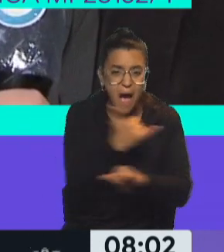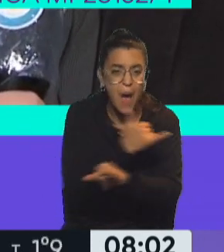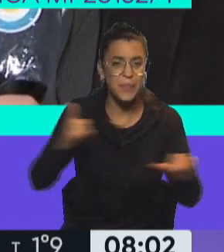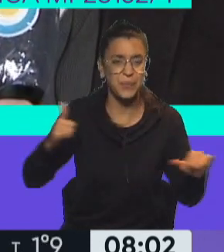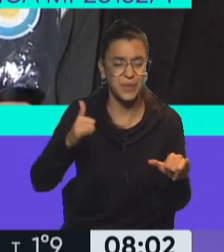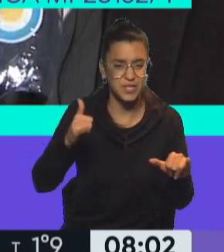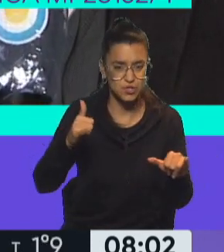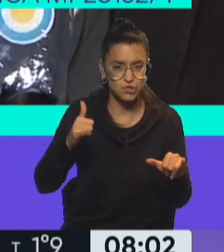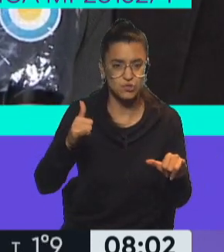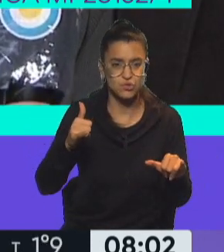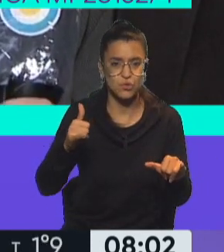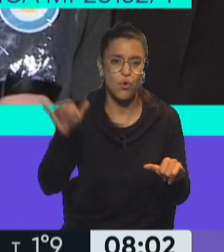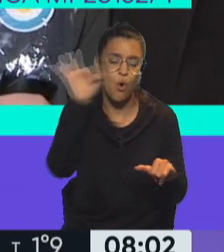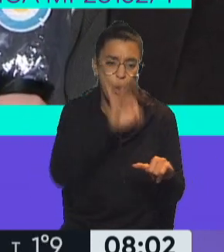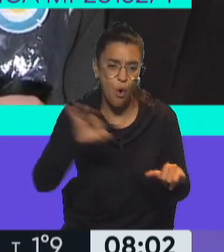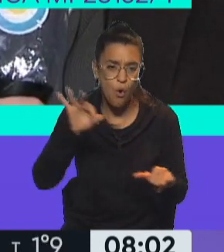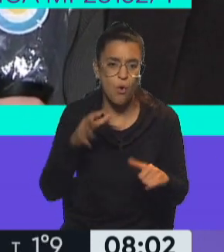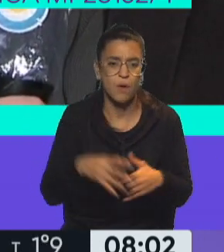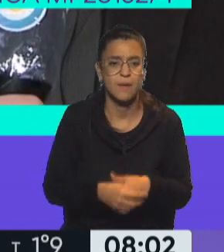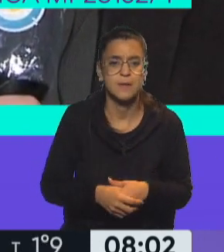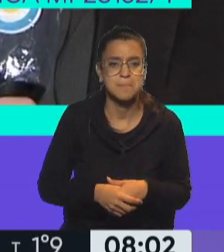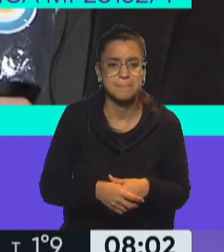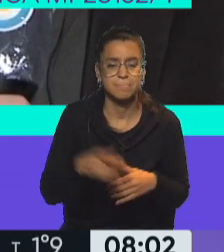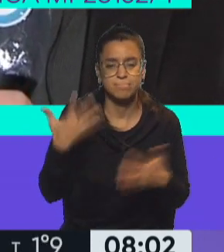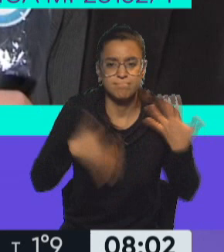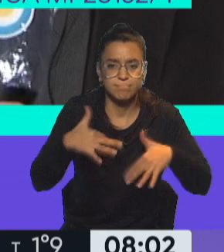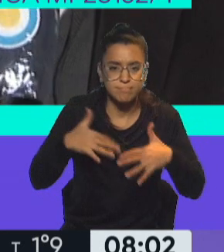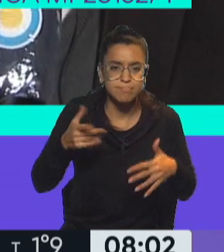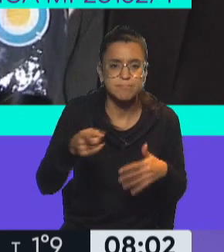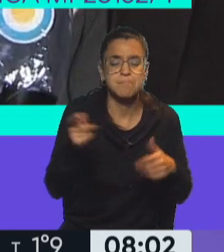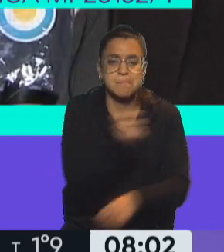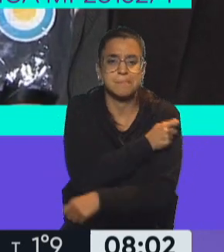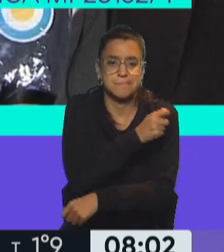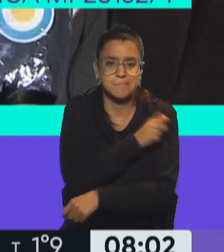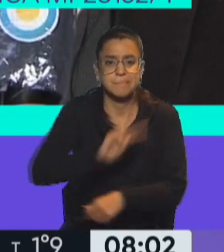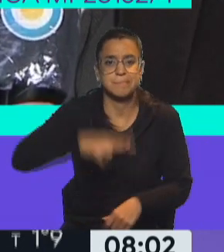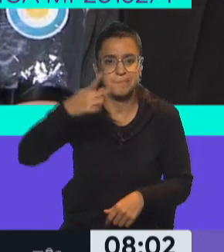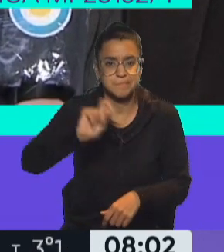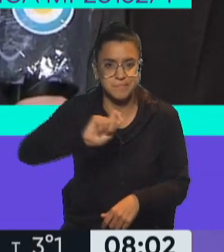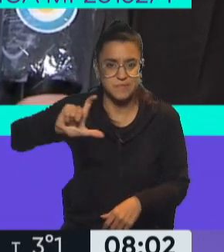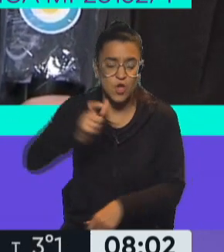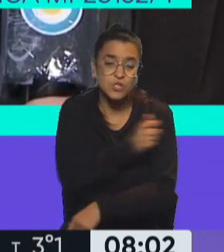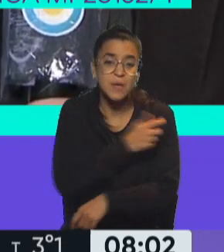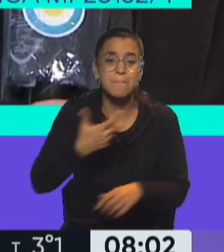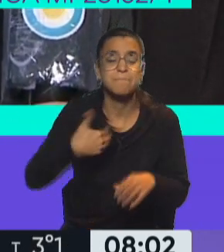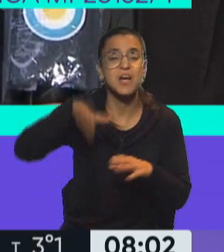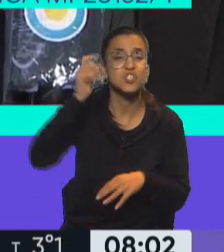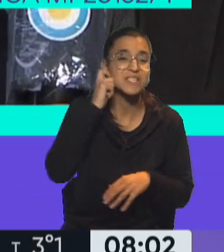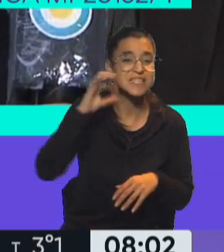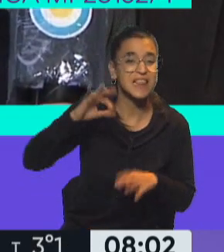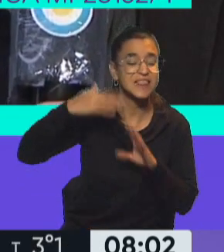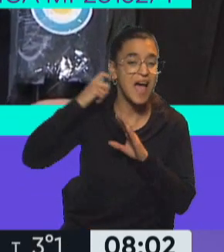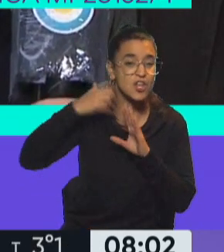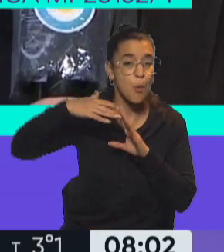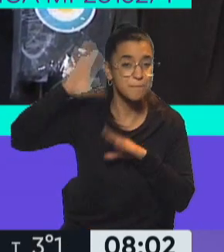anticipar o generar la agilización de la vacunación de la segunda dosis para los mayores de 60 años, como se está